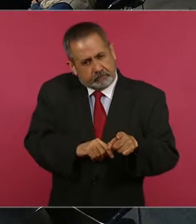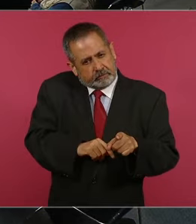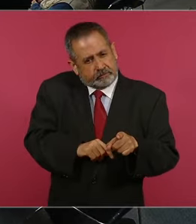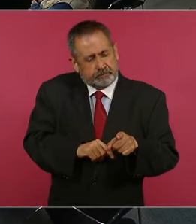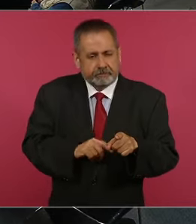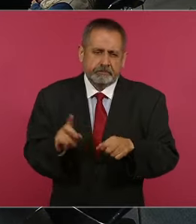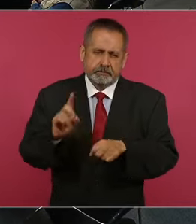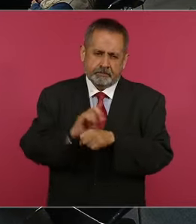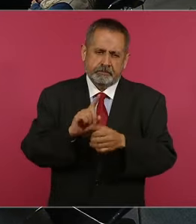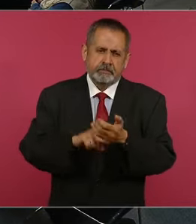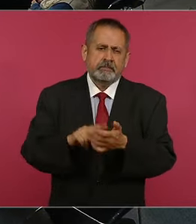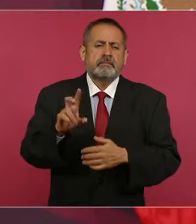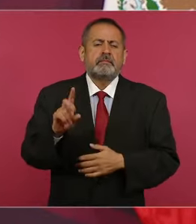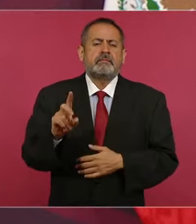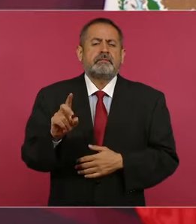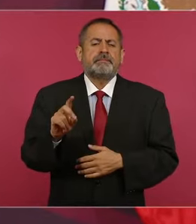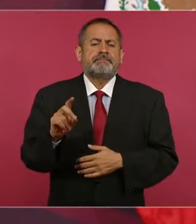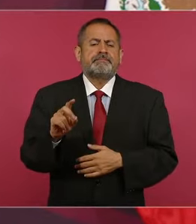30